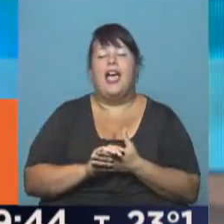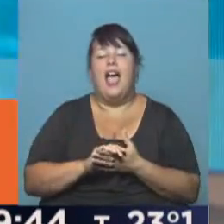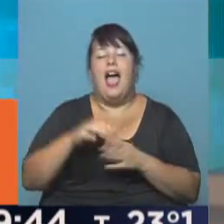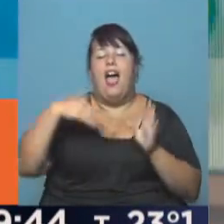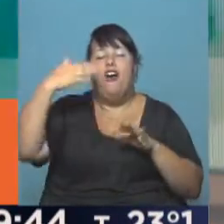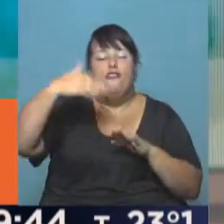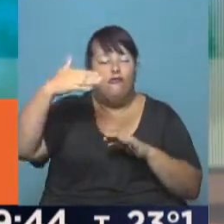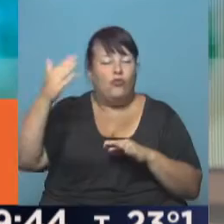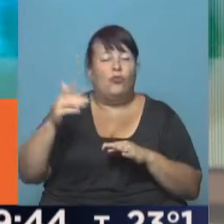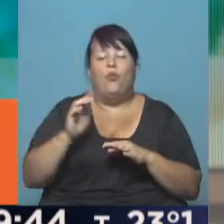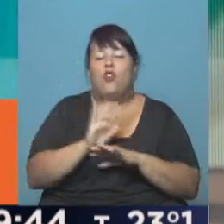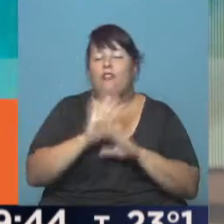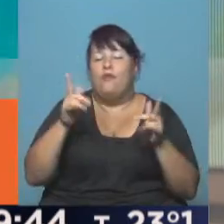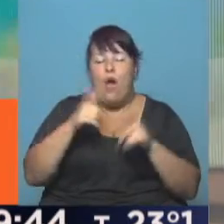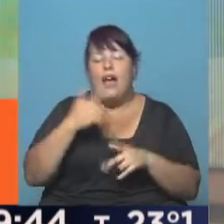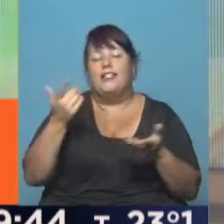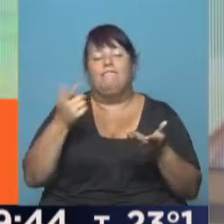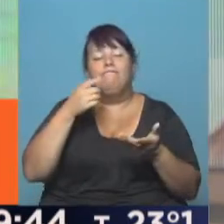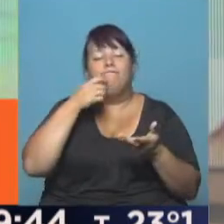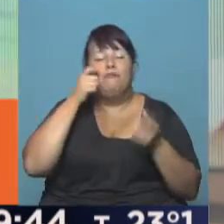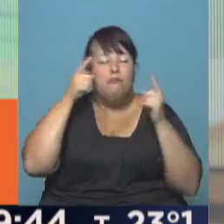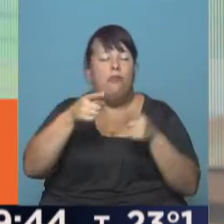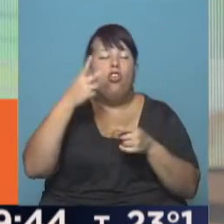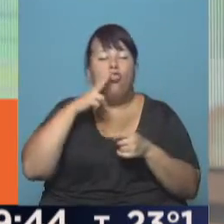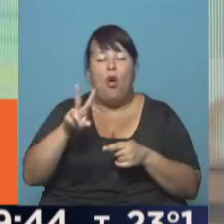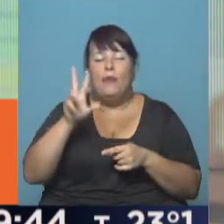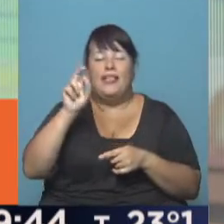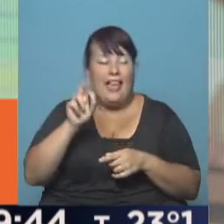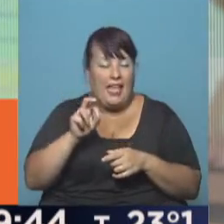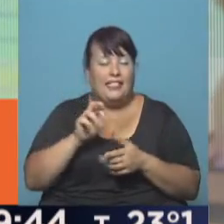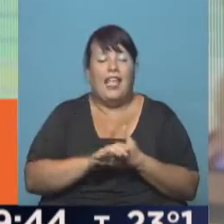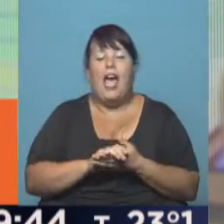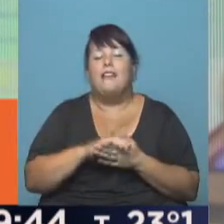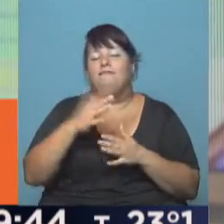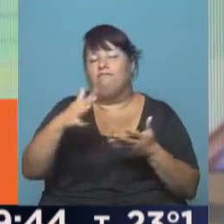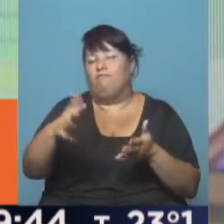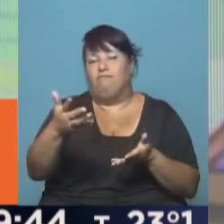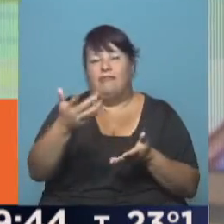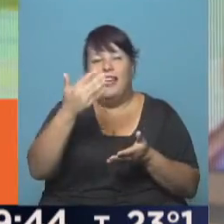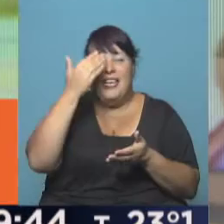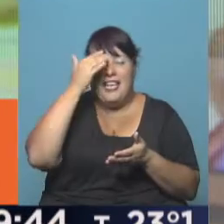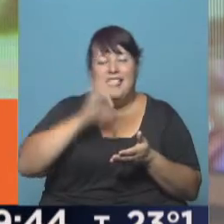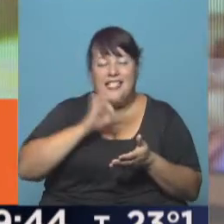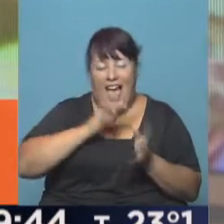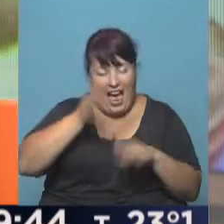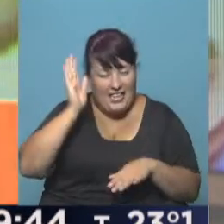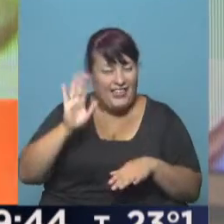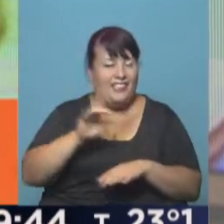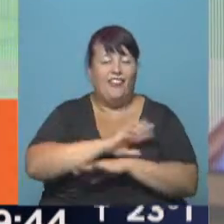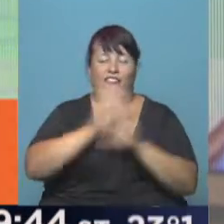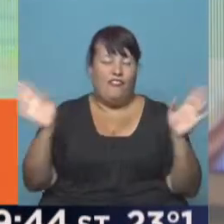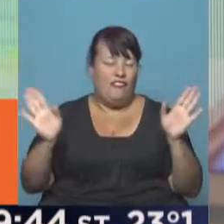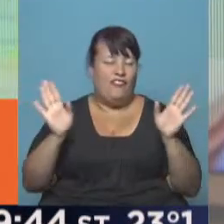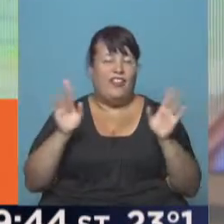el futuro no exista y la meta es en el año 2030, dentro de más o menos 15 años, no tener